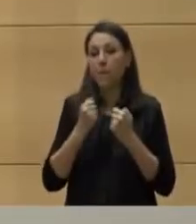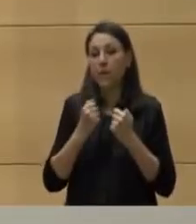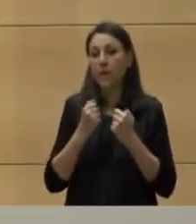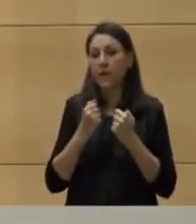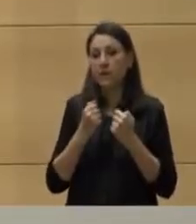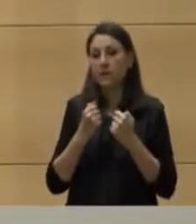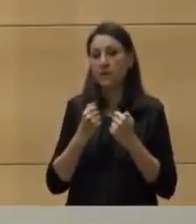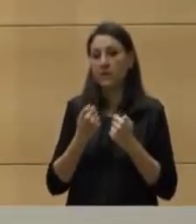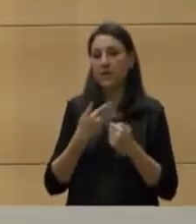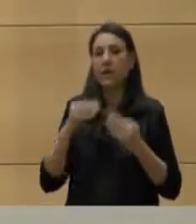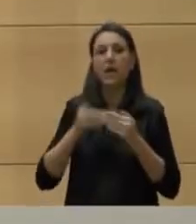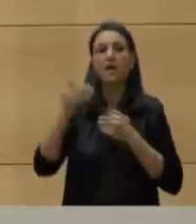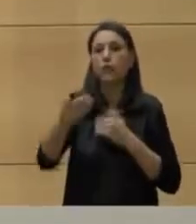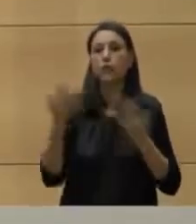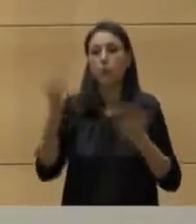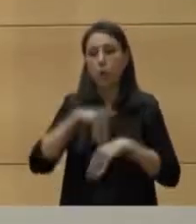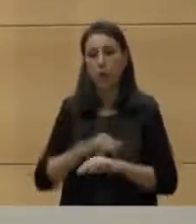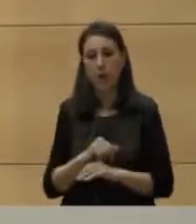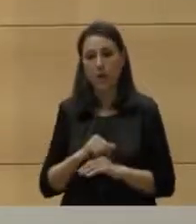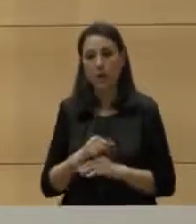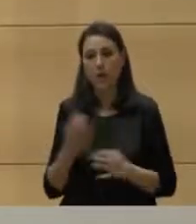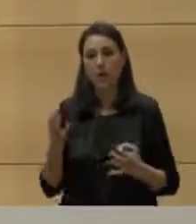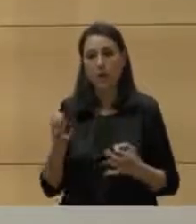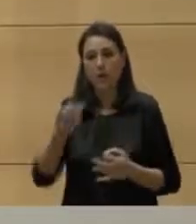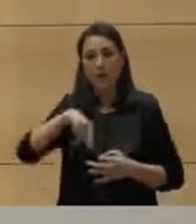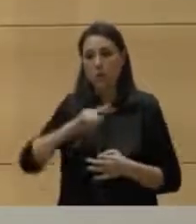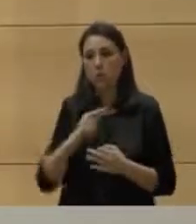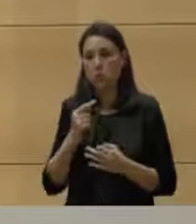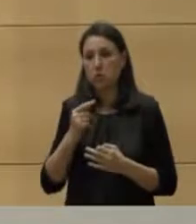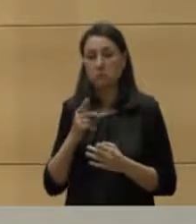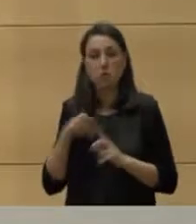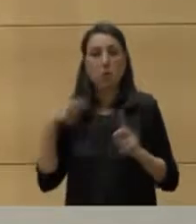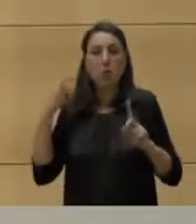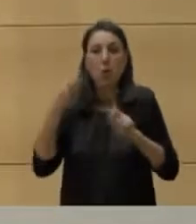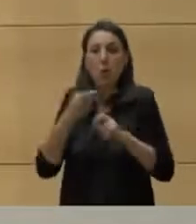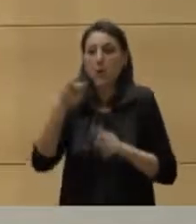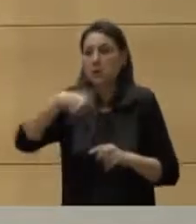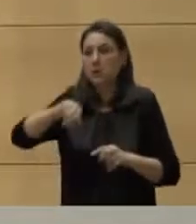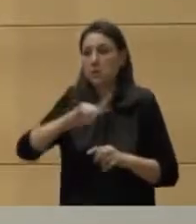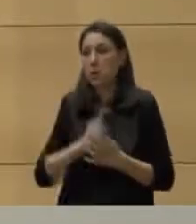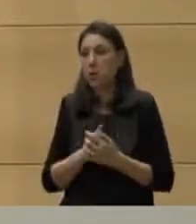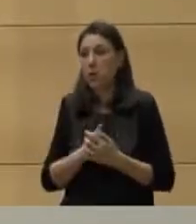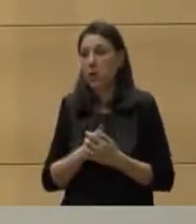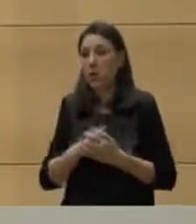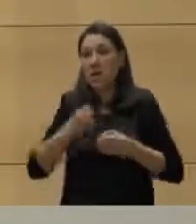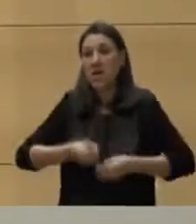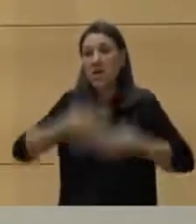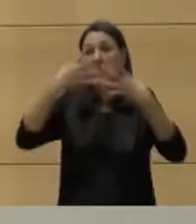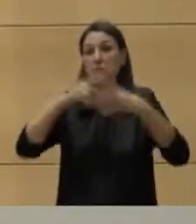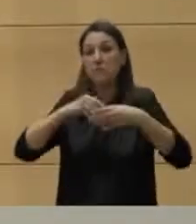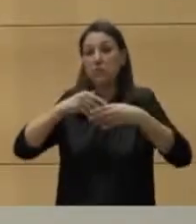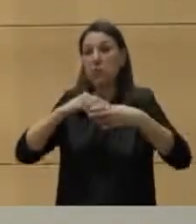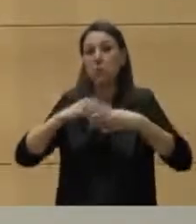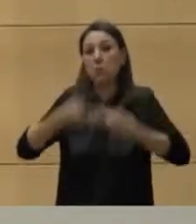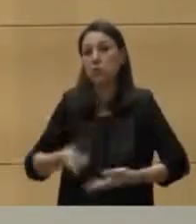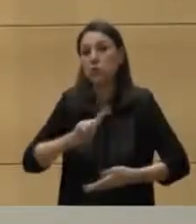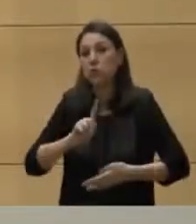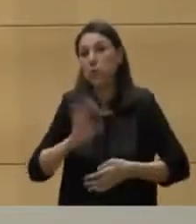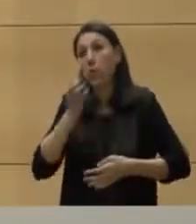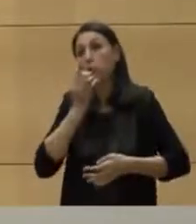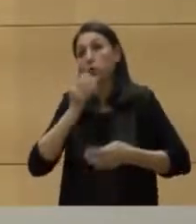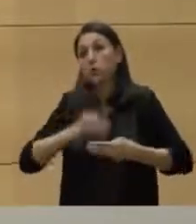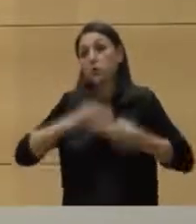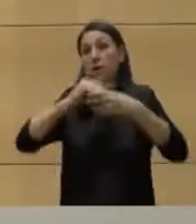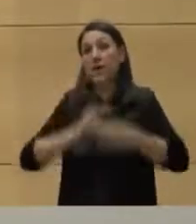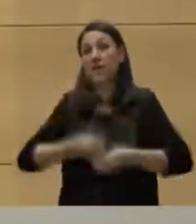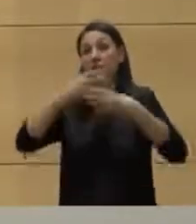no existe y que a lo que debemos aspirar todo lo más es que el edificio no se desmorone o, si lo hace, que no se nos caiga